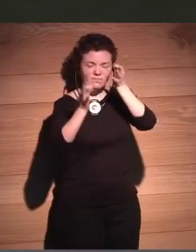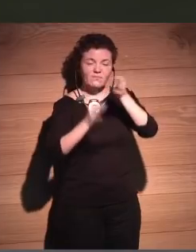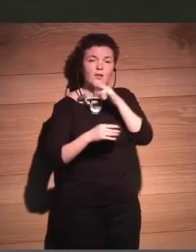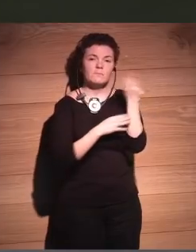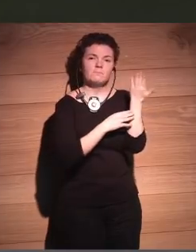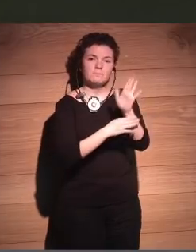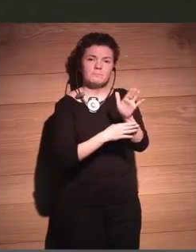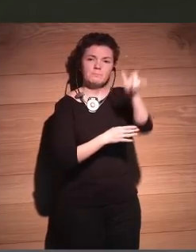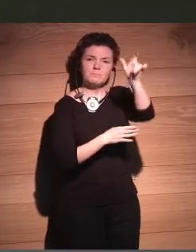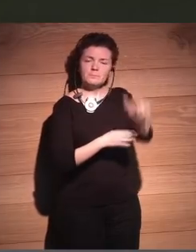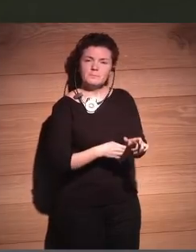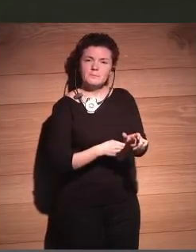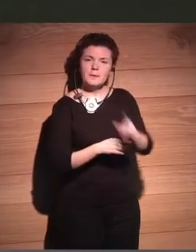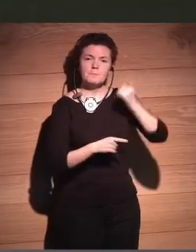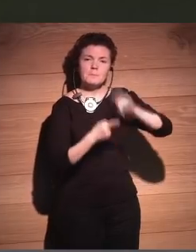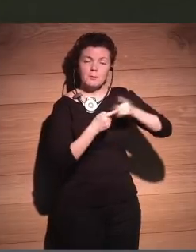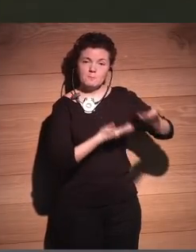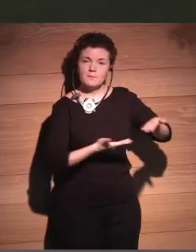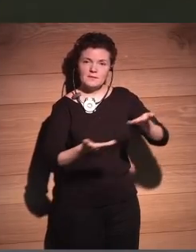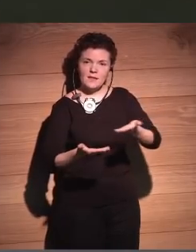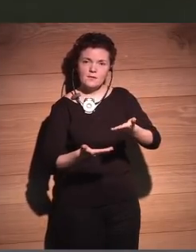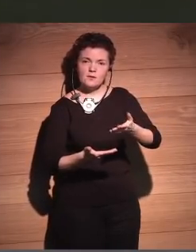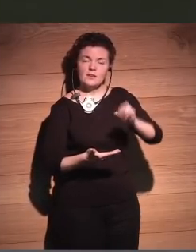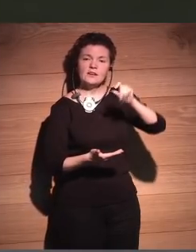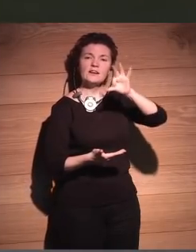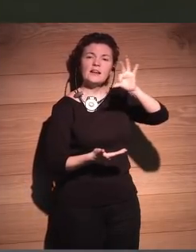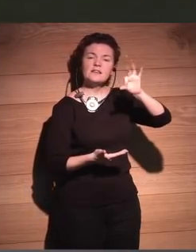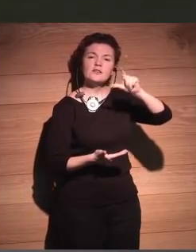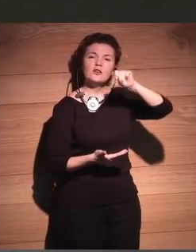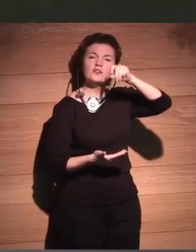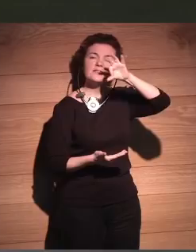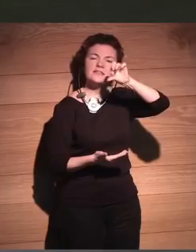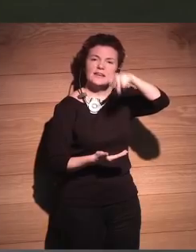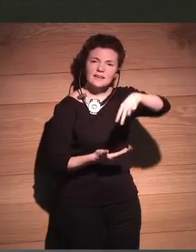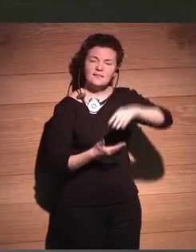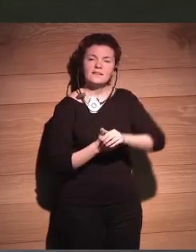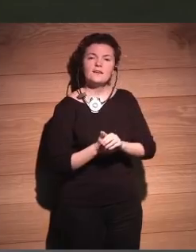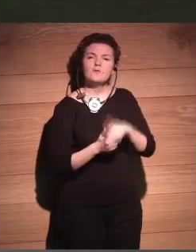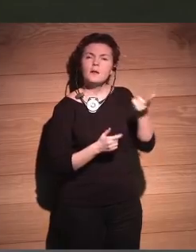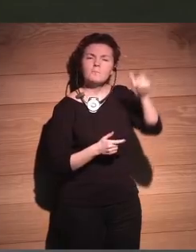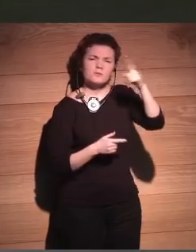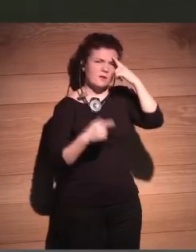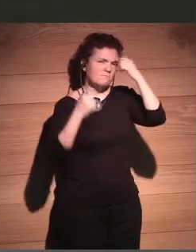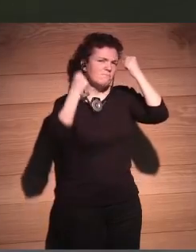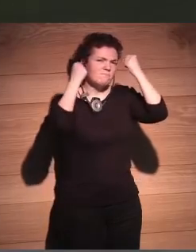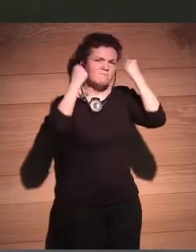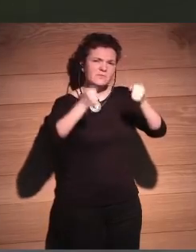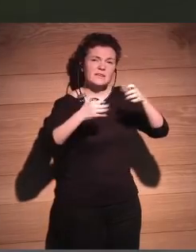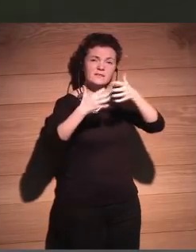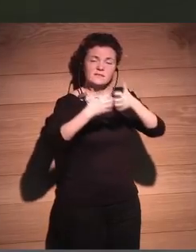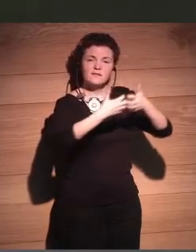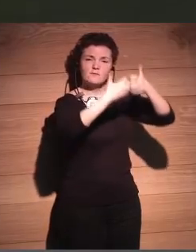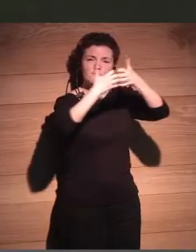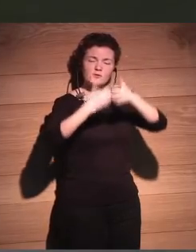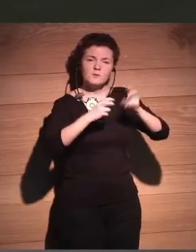al primero de nuestros invitados, que es Russ Lonser, que es uno de los mayores expertos en Estados